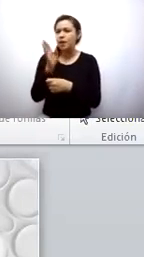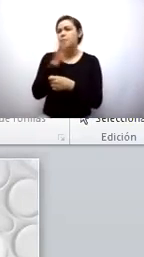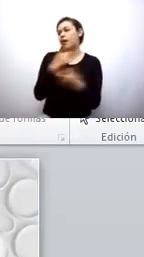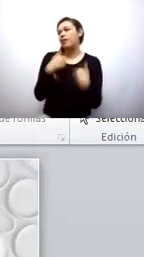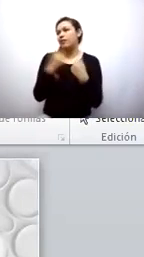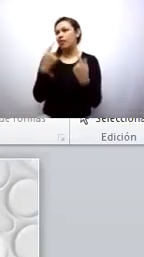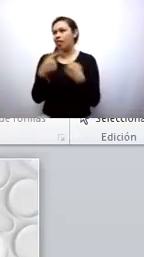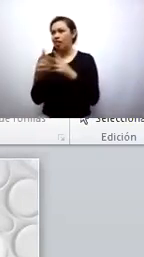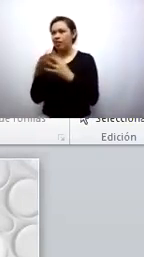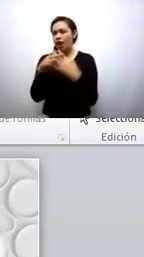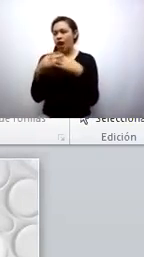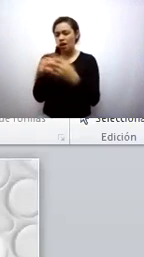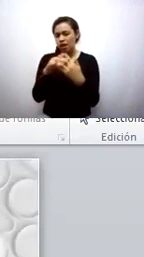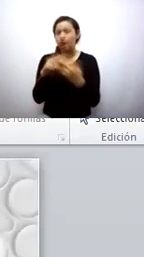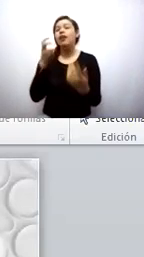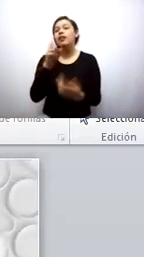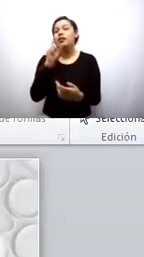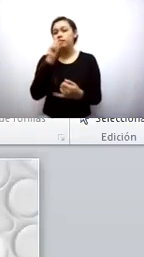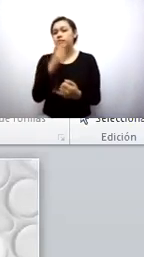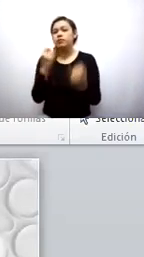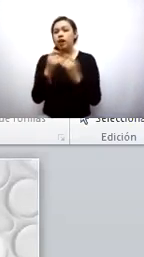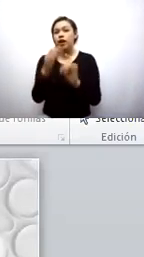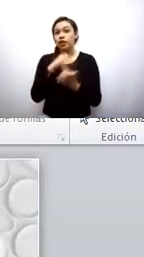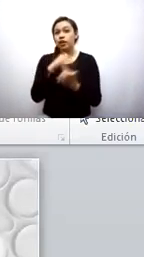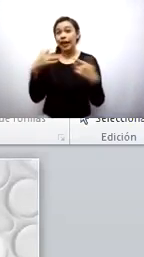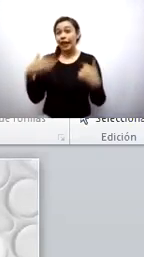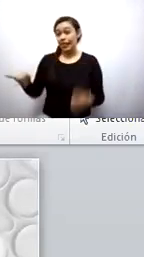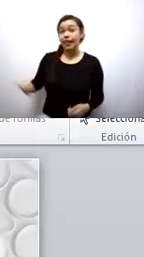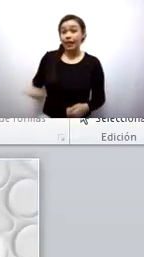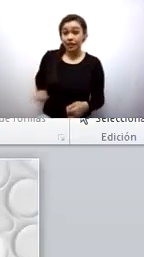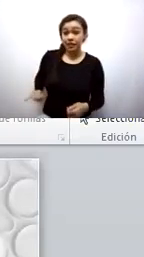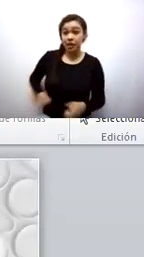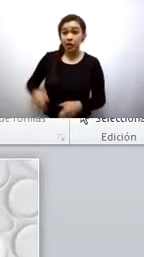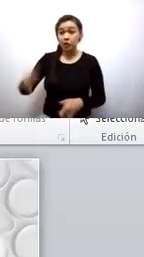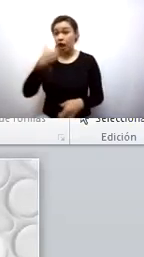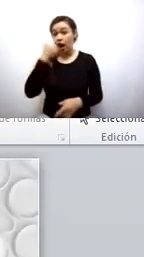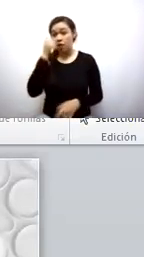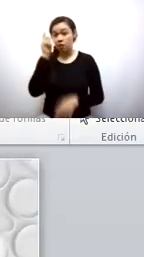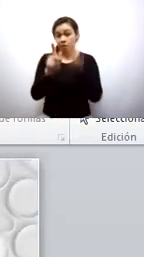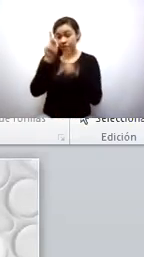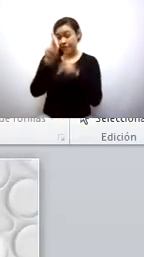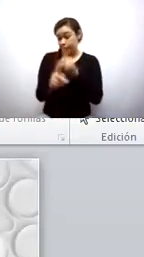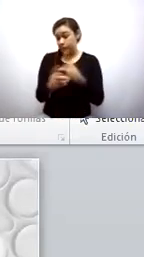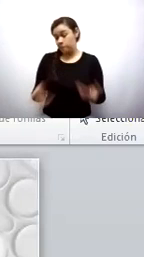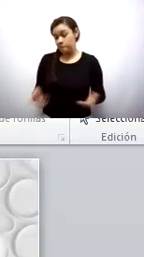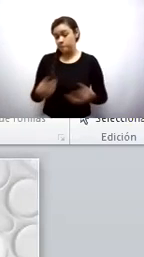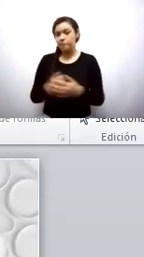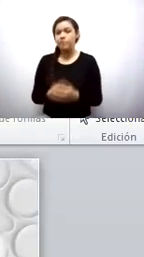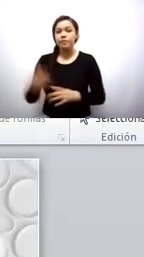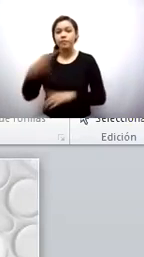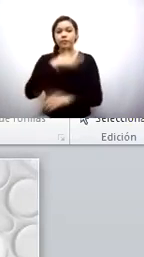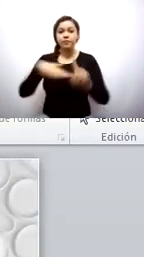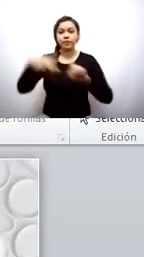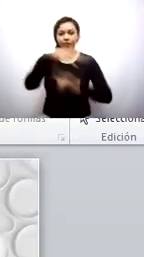eso también es un panorama muy interesante que abordar con nuestros alumnos. Dado este contexto, dado este